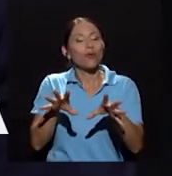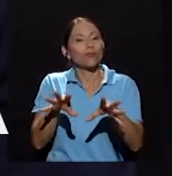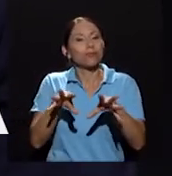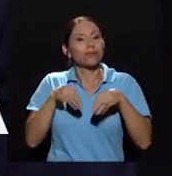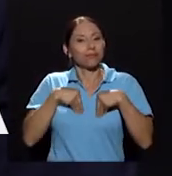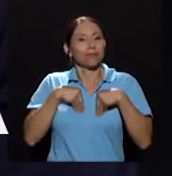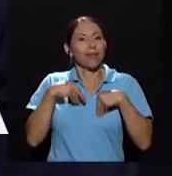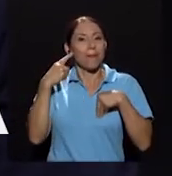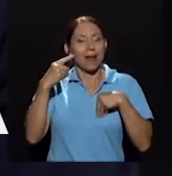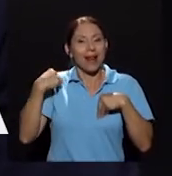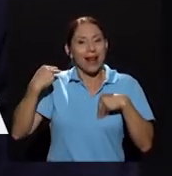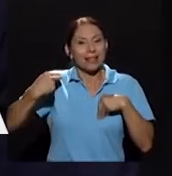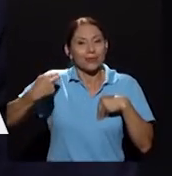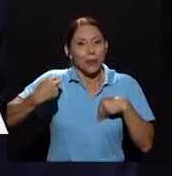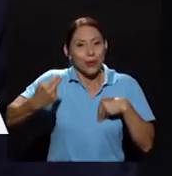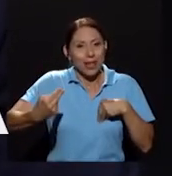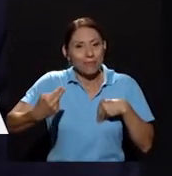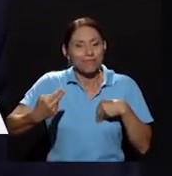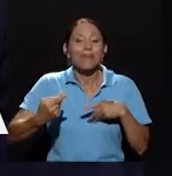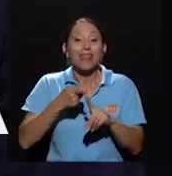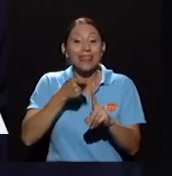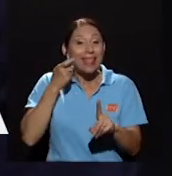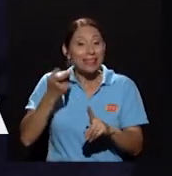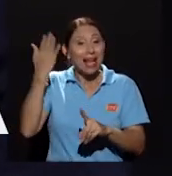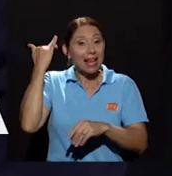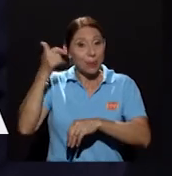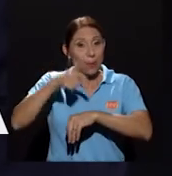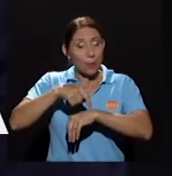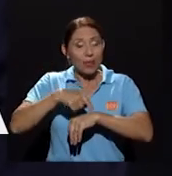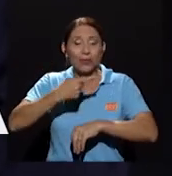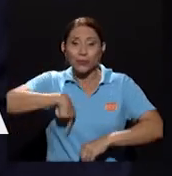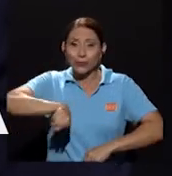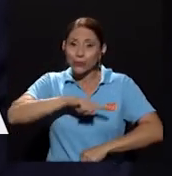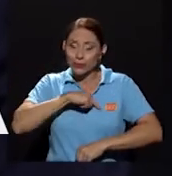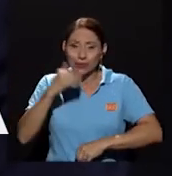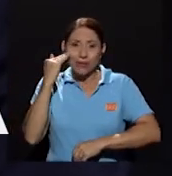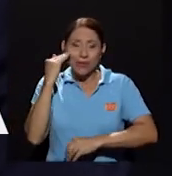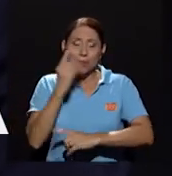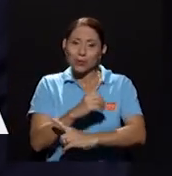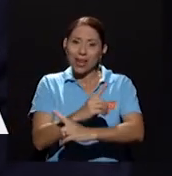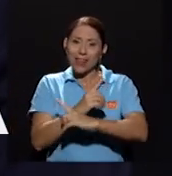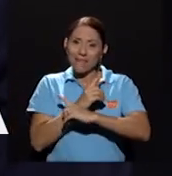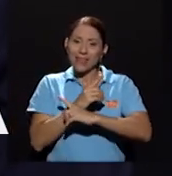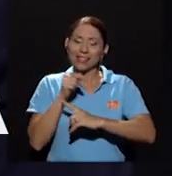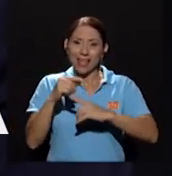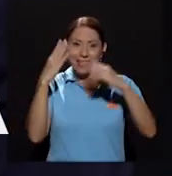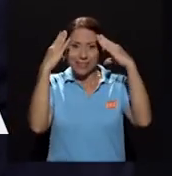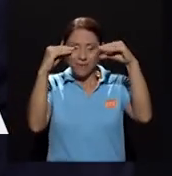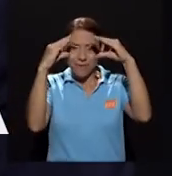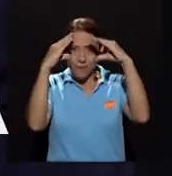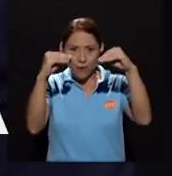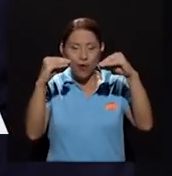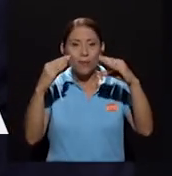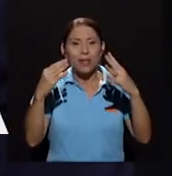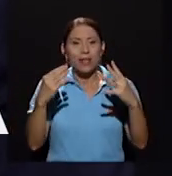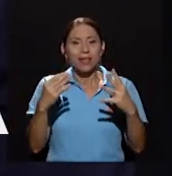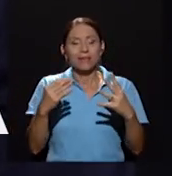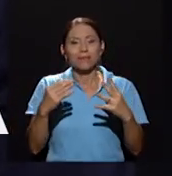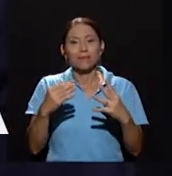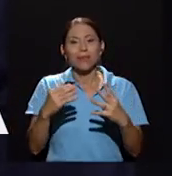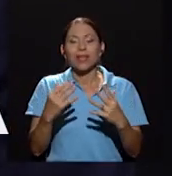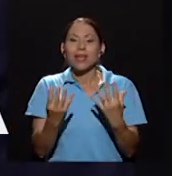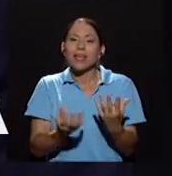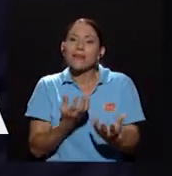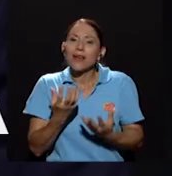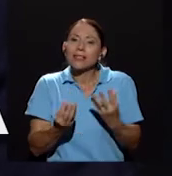ya desde esa oportunidad sabíamos pues que la defensa de ese informe pues iba a ser